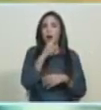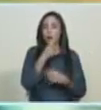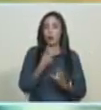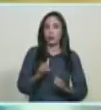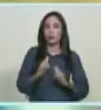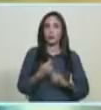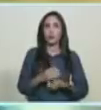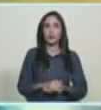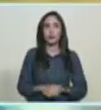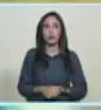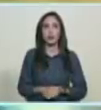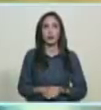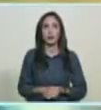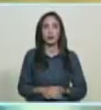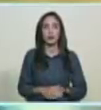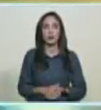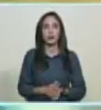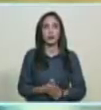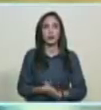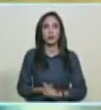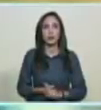y pensionadas del país.